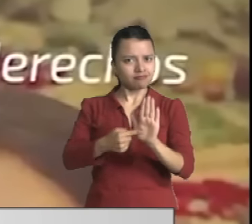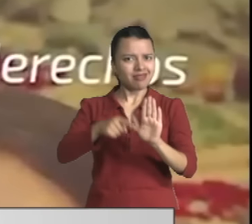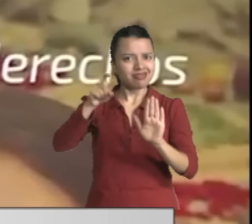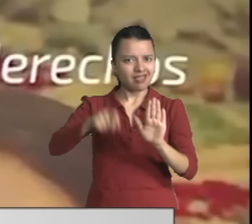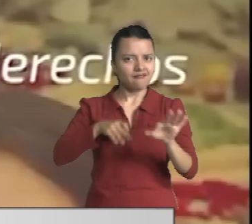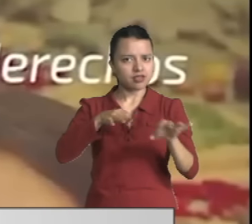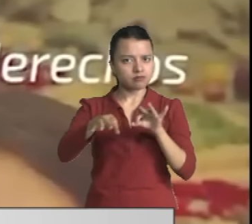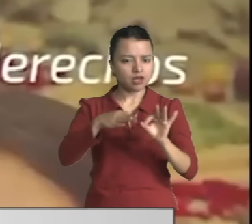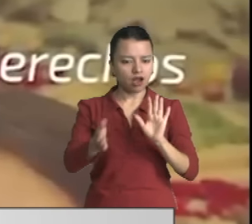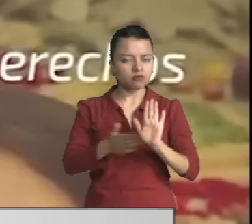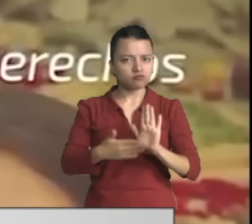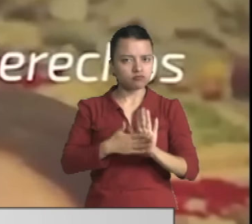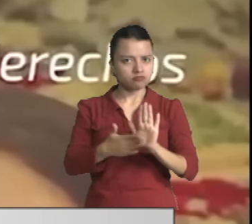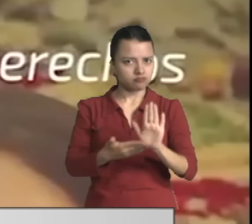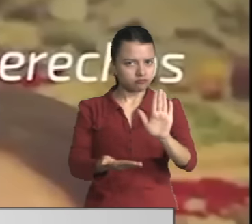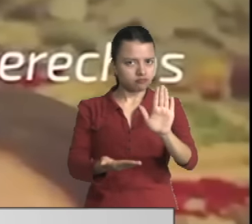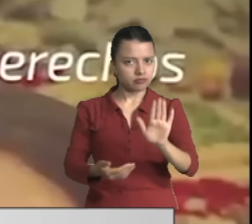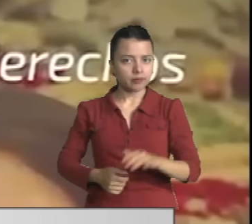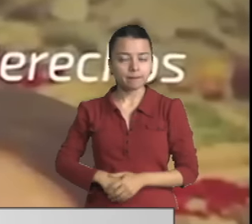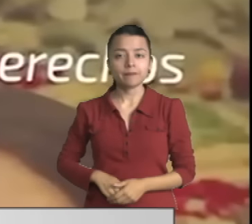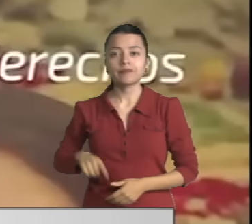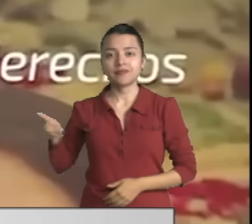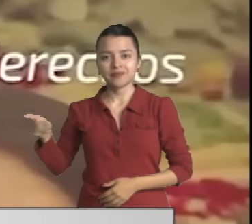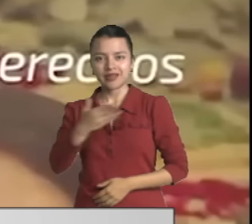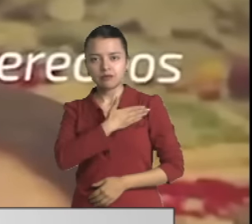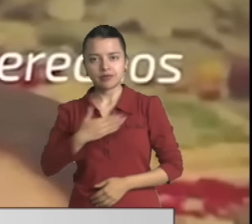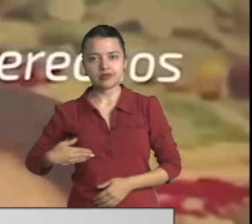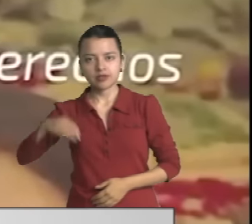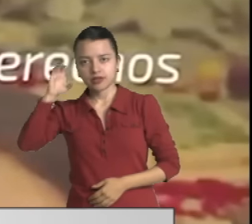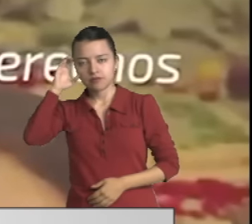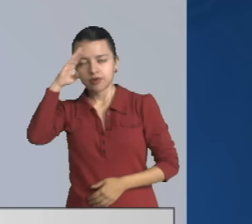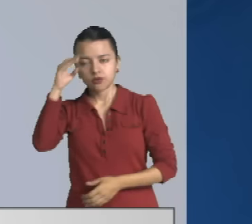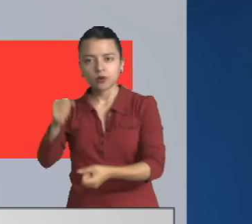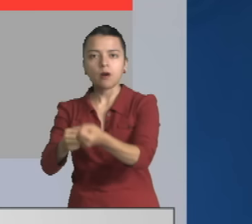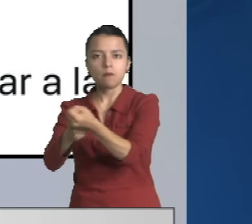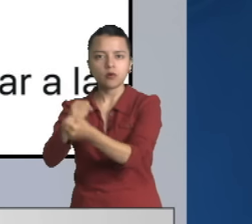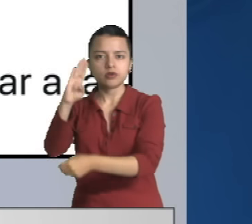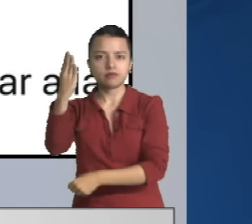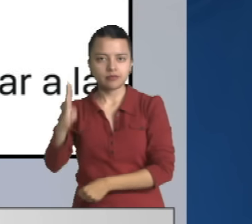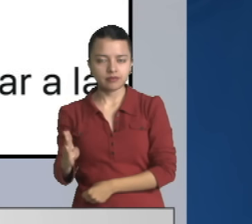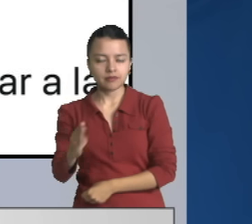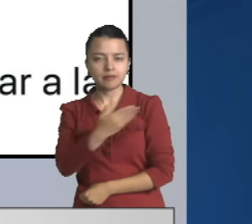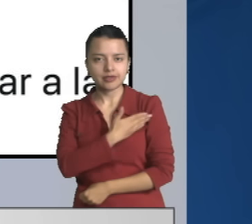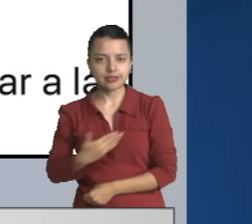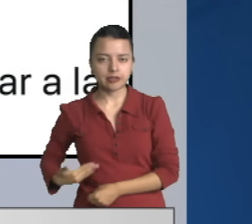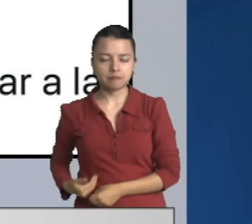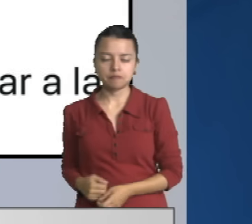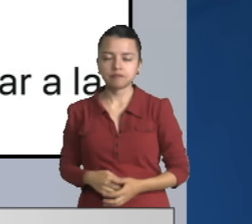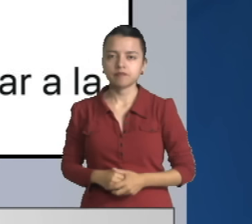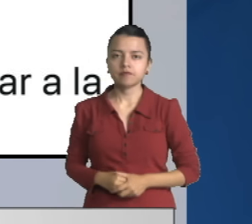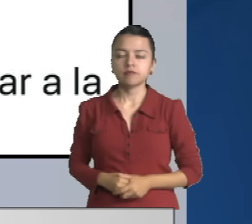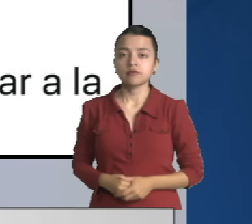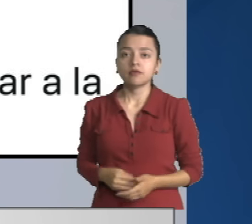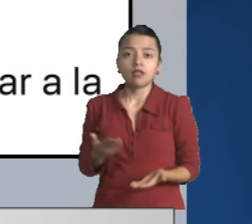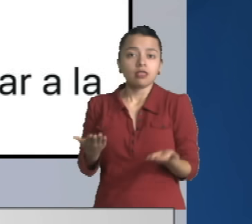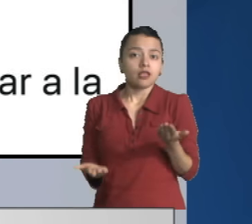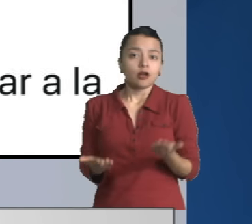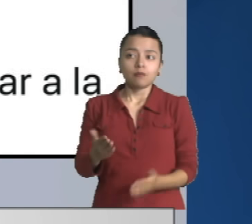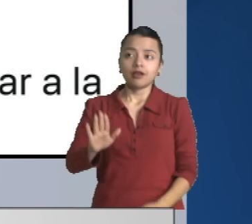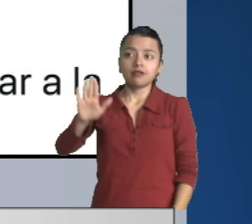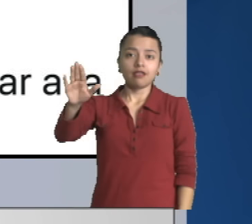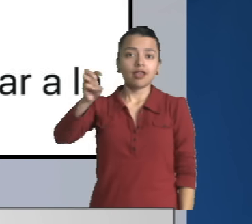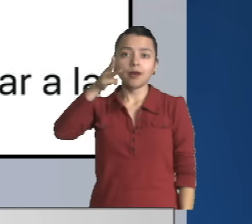mandatario colombiano Gustavo Petro apoyó la propuesta de su homólogo de Brasil. De Nicolás Maduro depende una